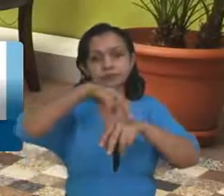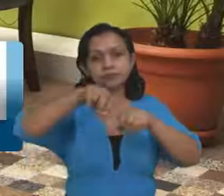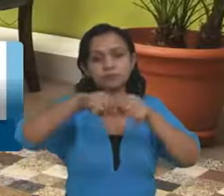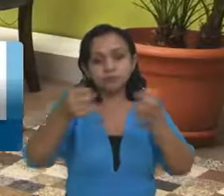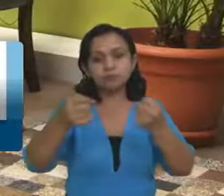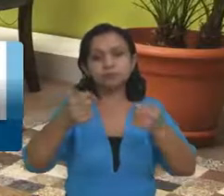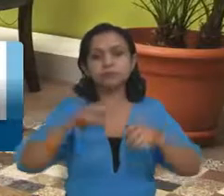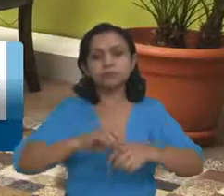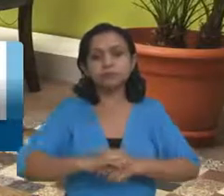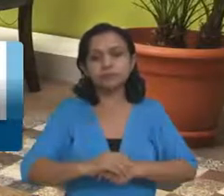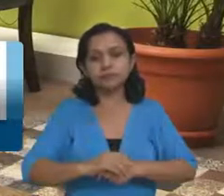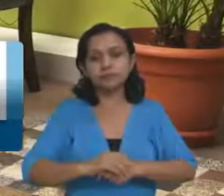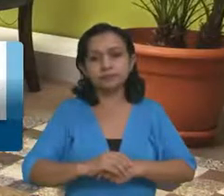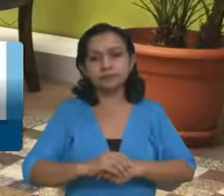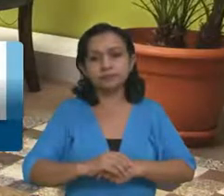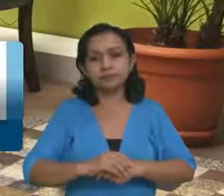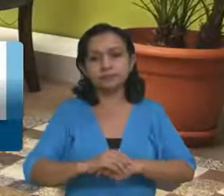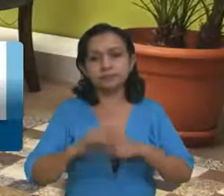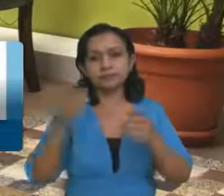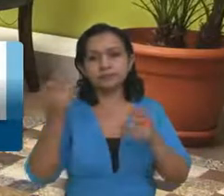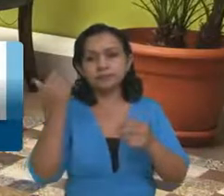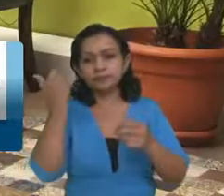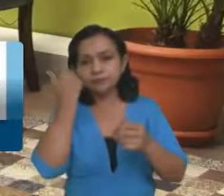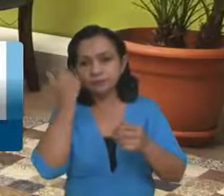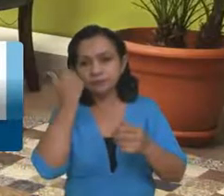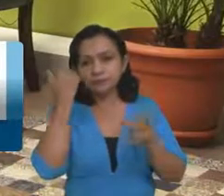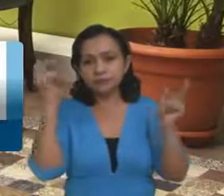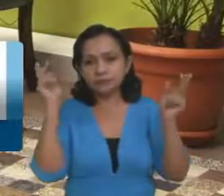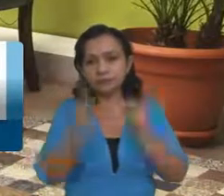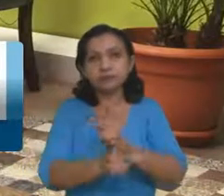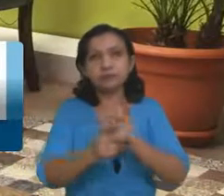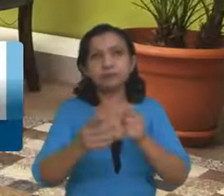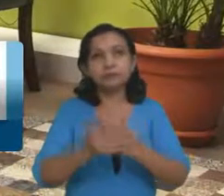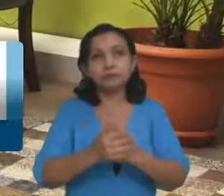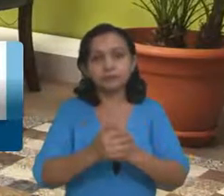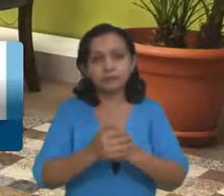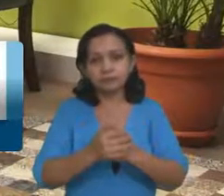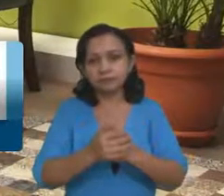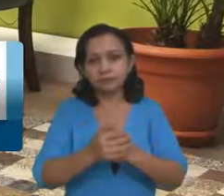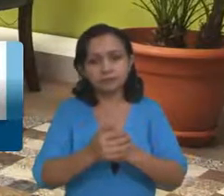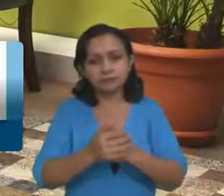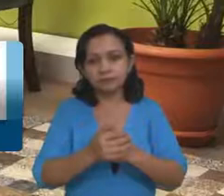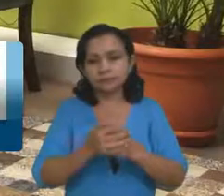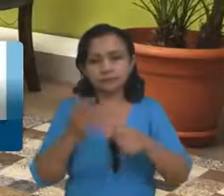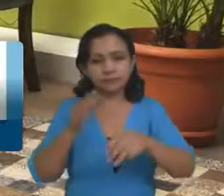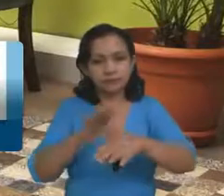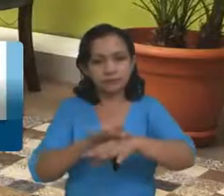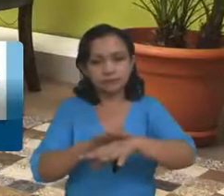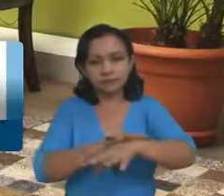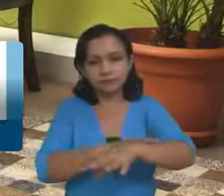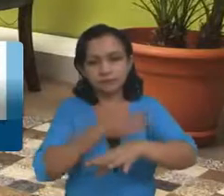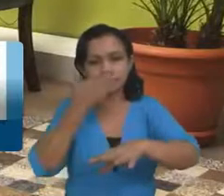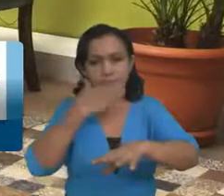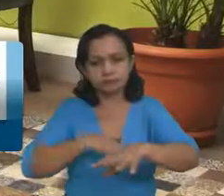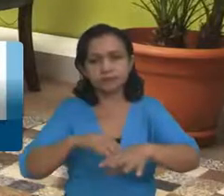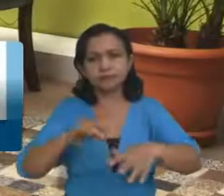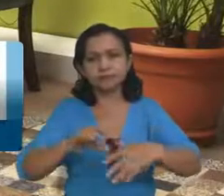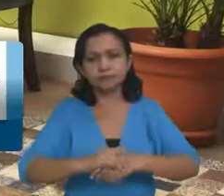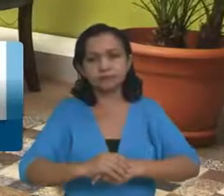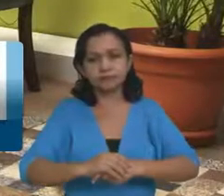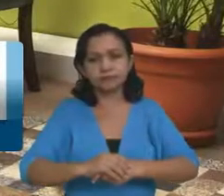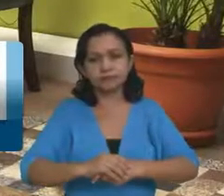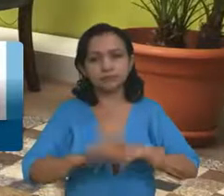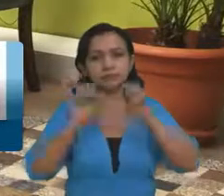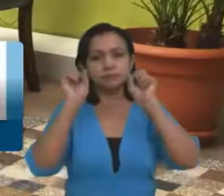¿ya? Empeora el dolor, daña la piel, ¿verdad?